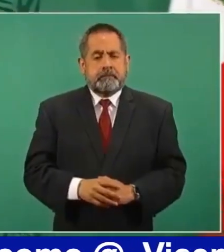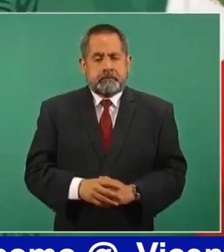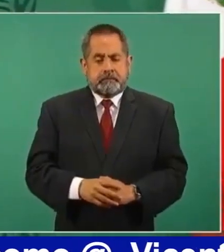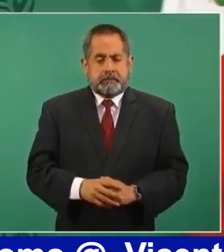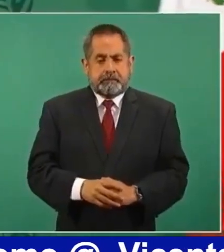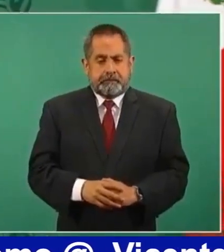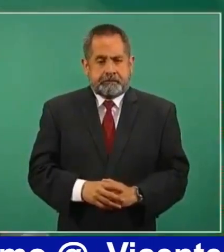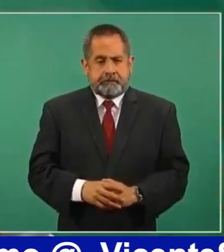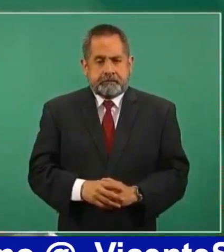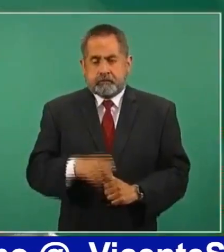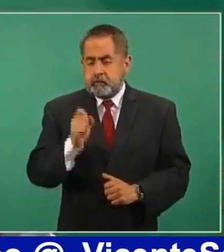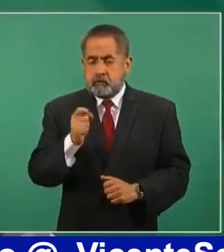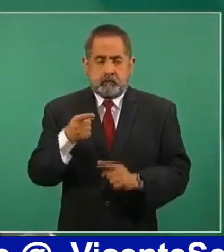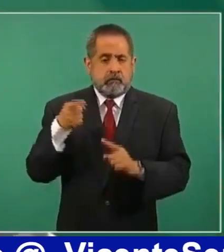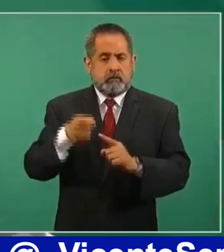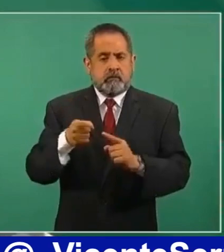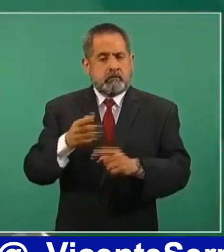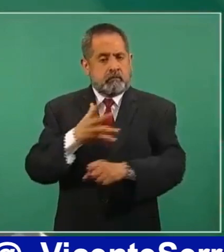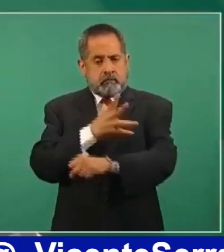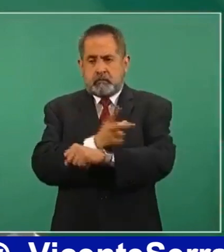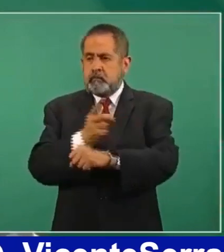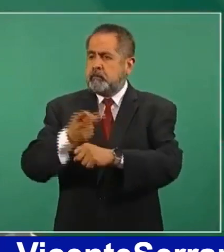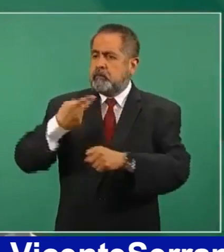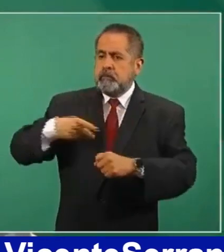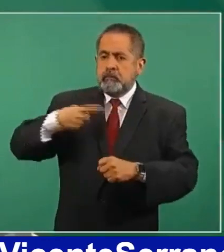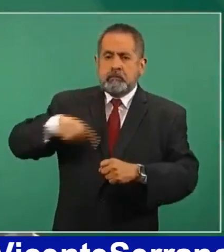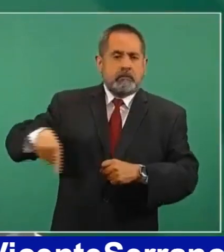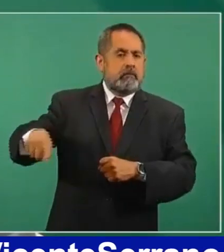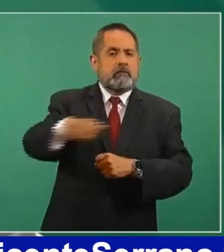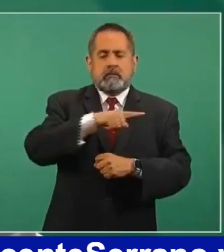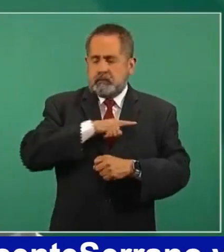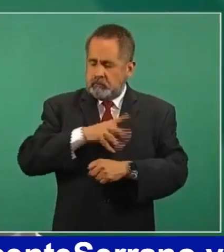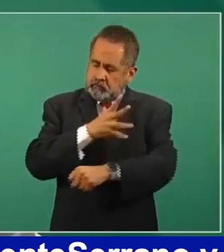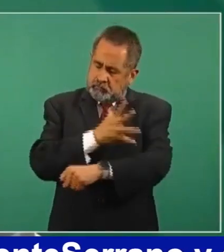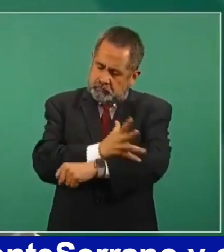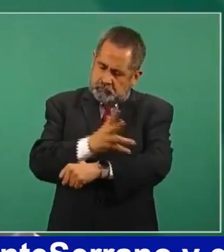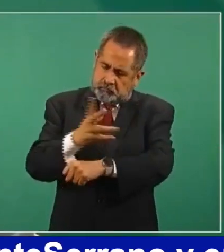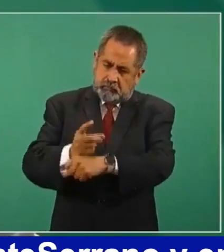y en especial la honestidad de su pueblo.